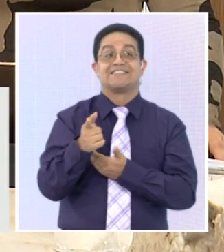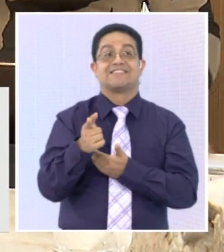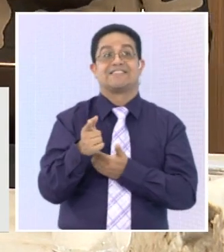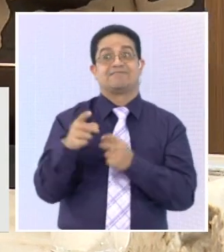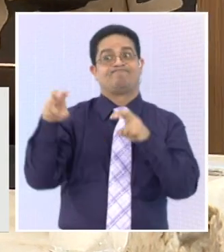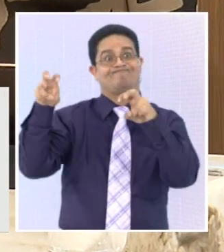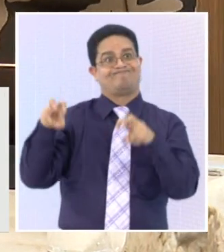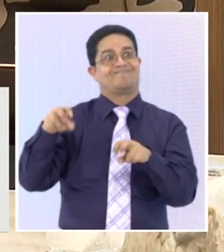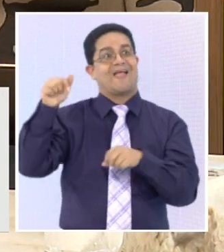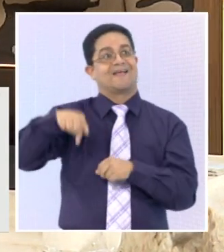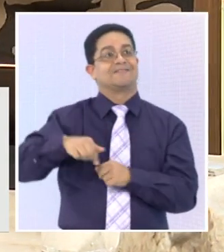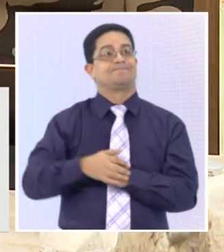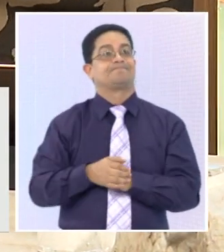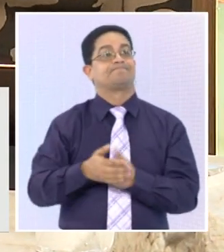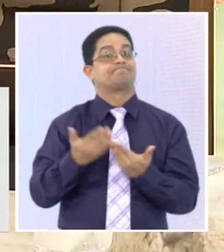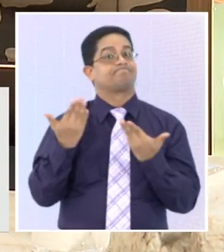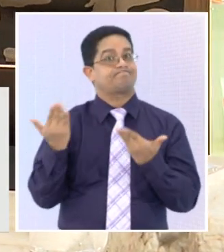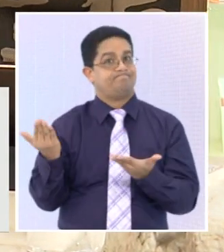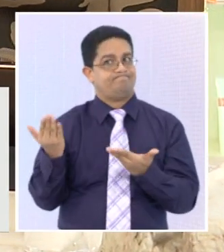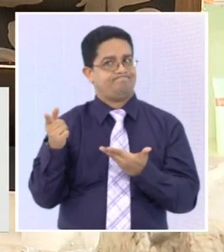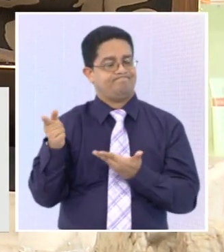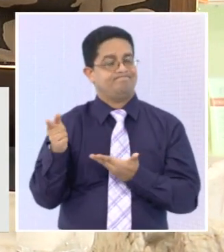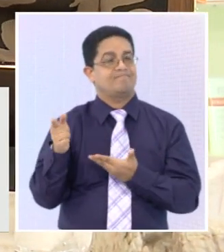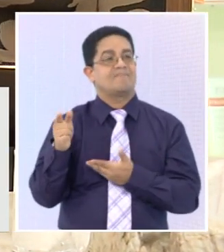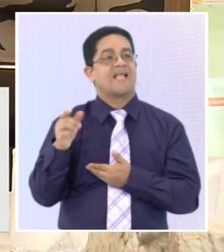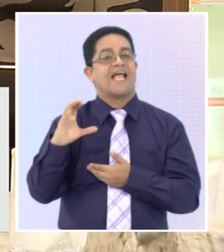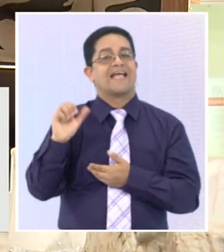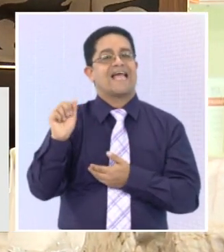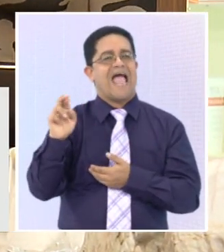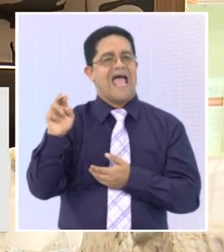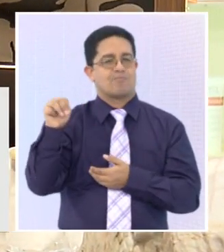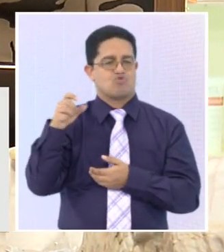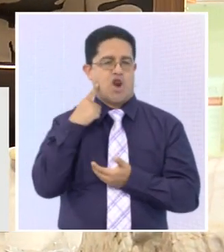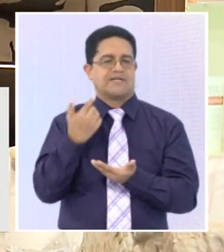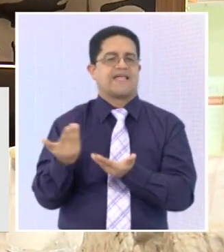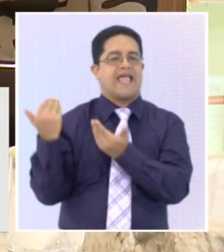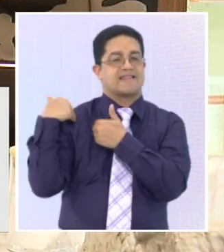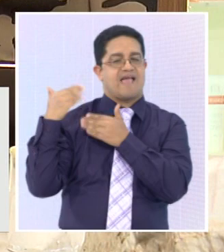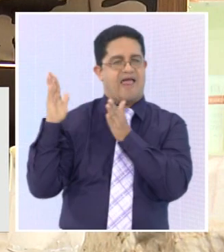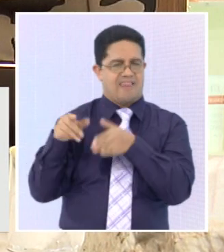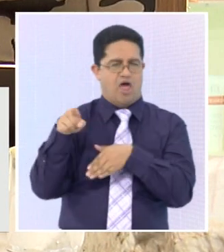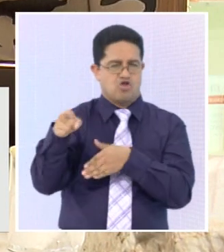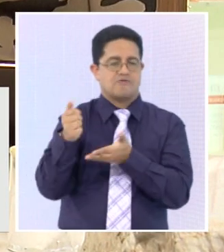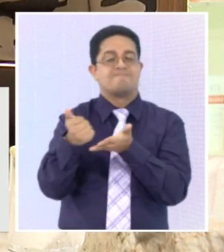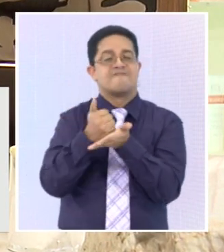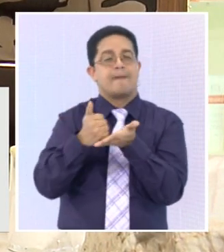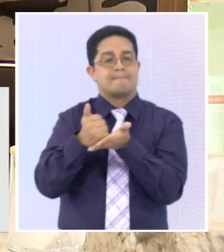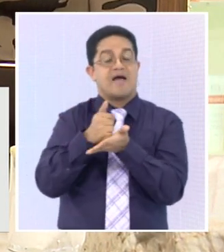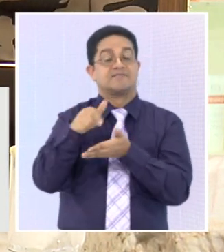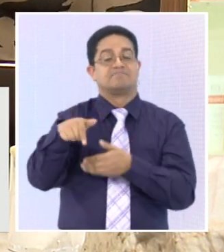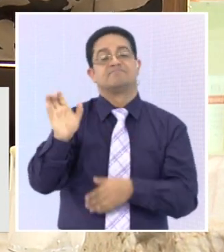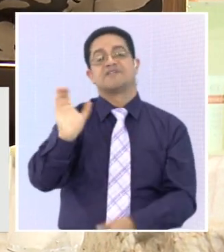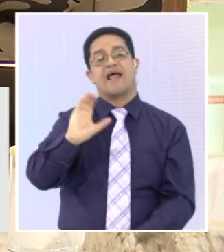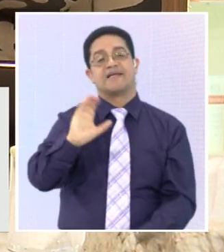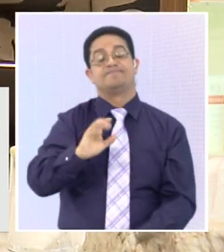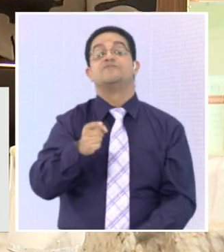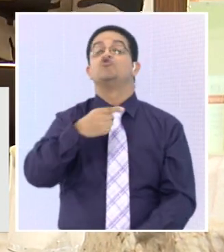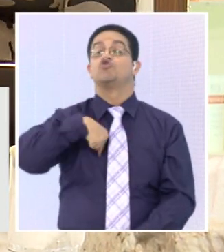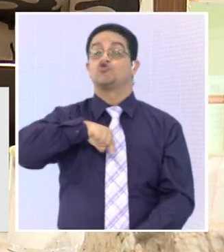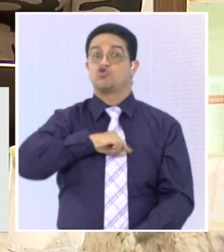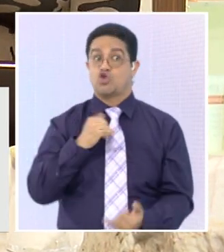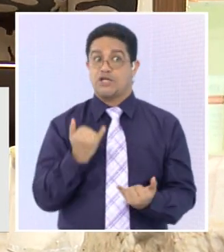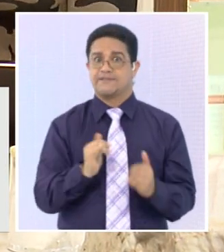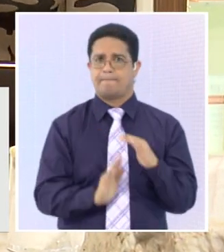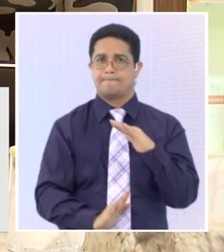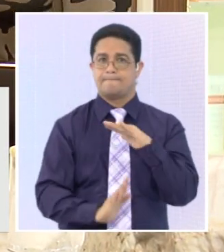este espacio. Omar Carmona nos estuvo acompañando, regente farmacéutico de Fotopiel, ubicado en Caracas. Nosotros de esta manera vamos a la